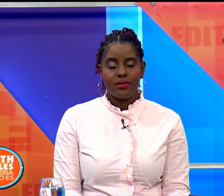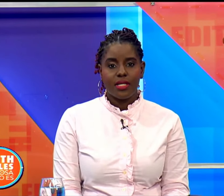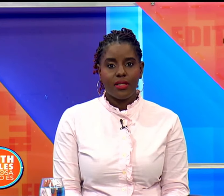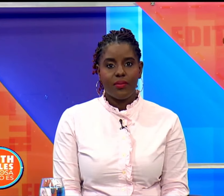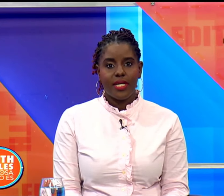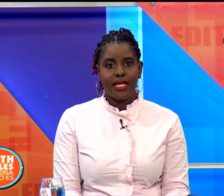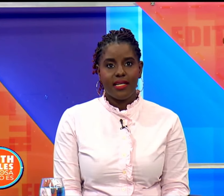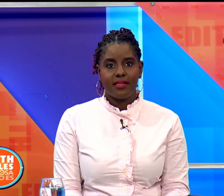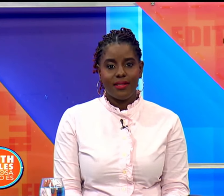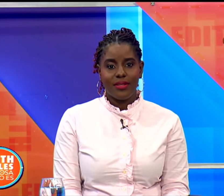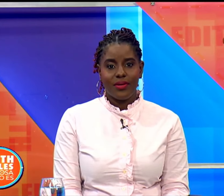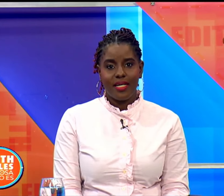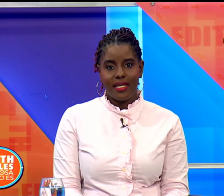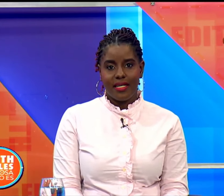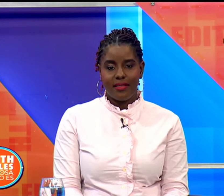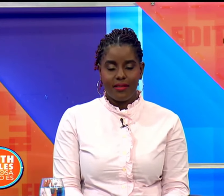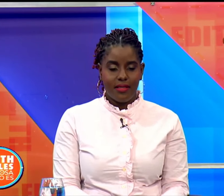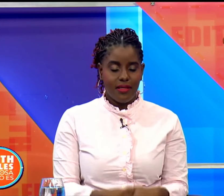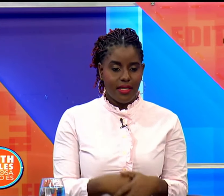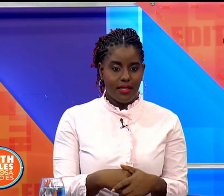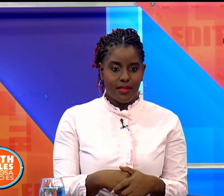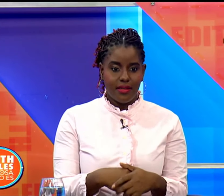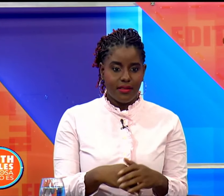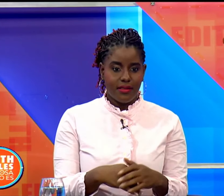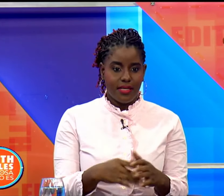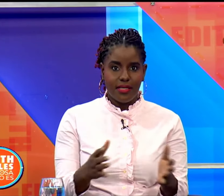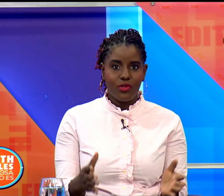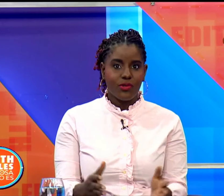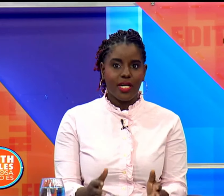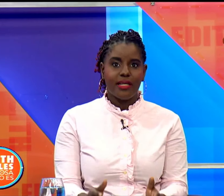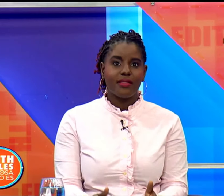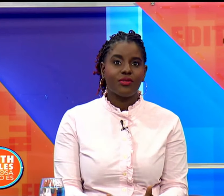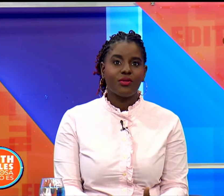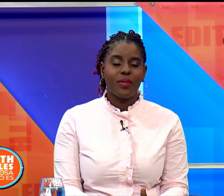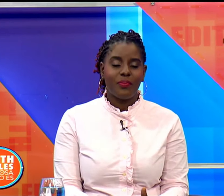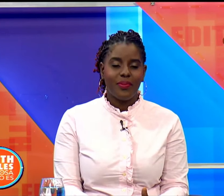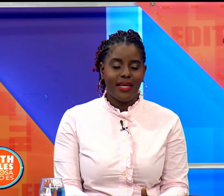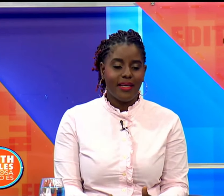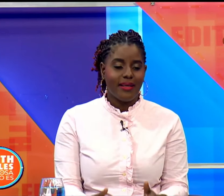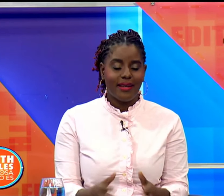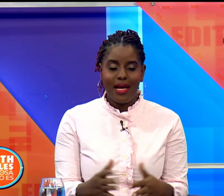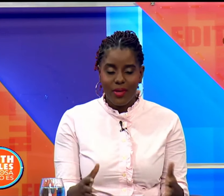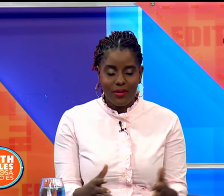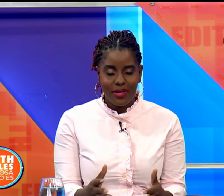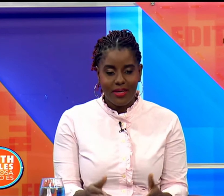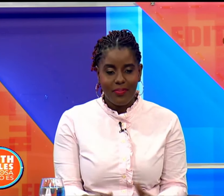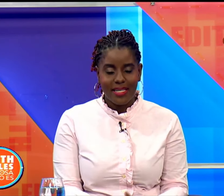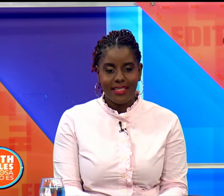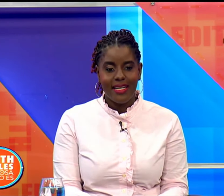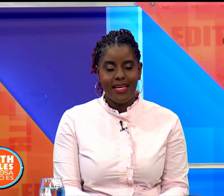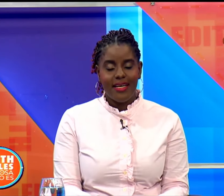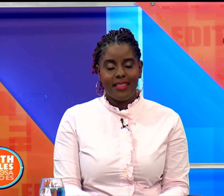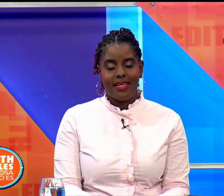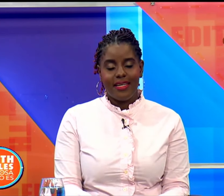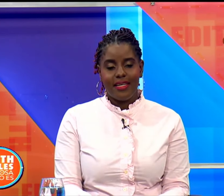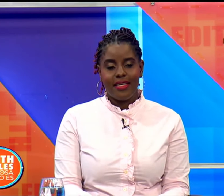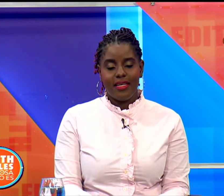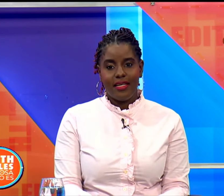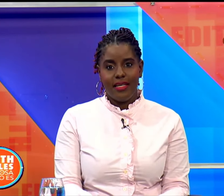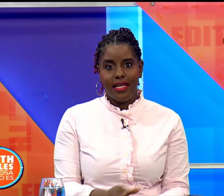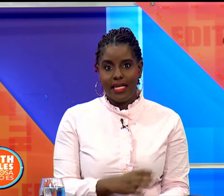la sociedad dominicana en sentido general. Y si hacemos un ejercicio súper rápido, que es parte